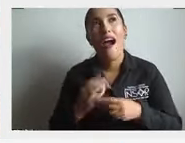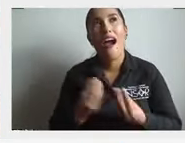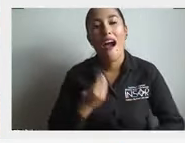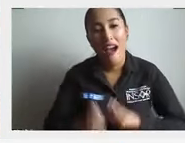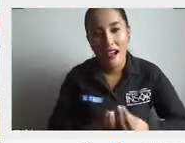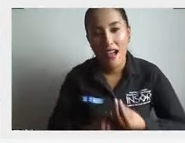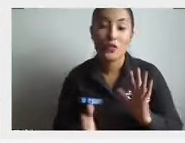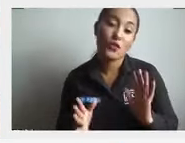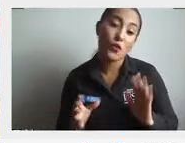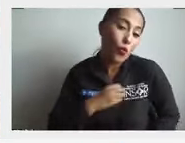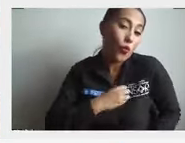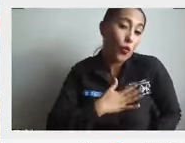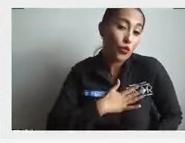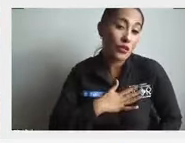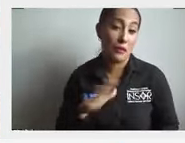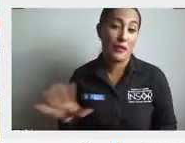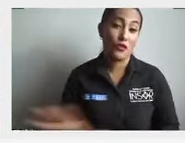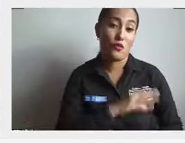para todos.